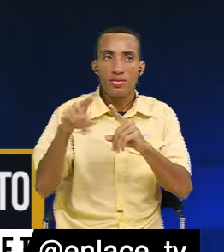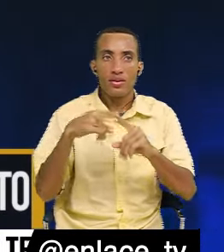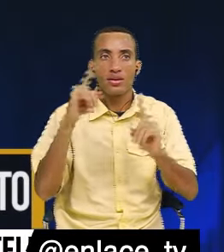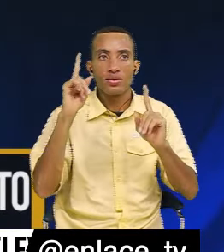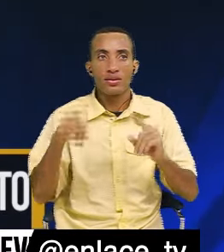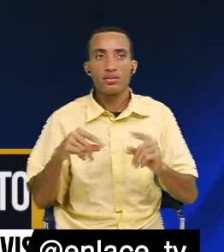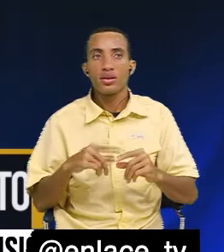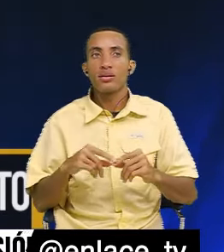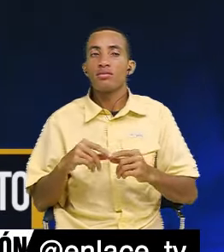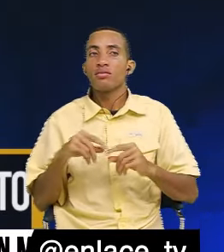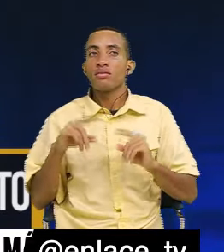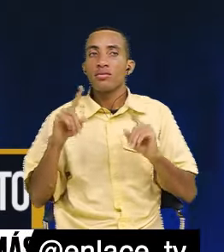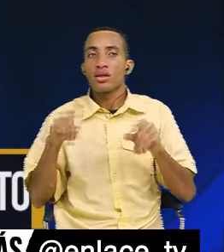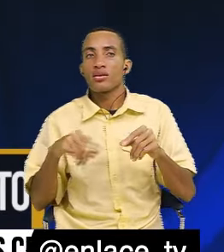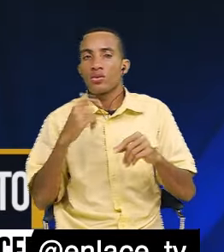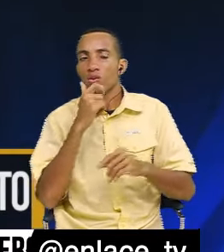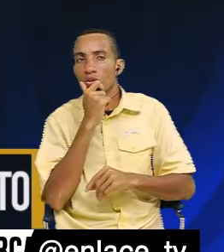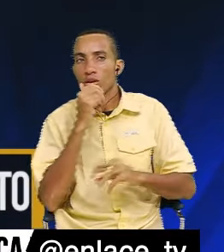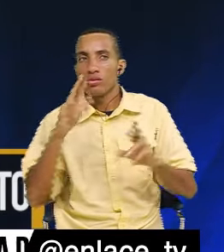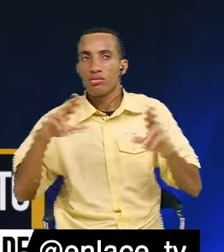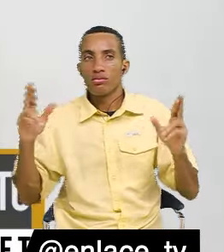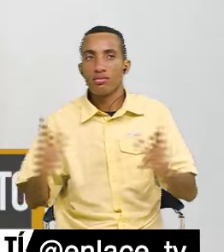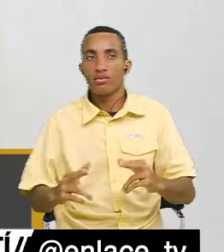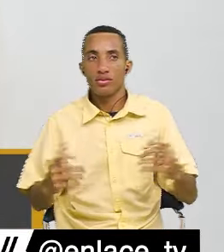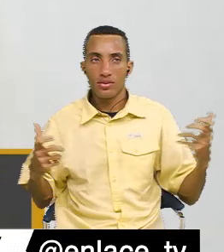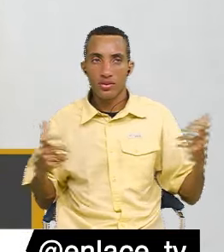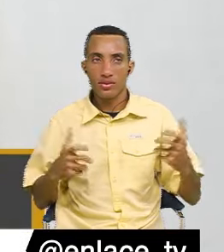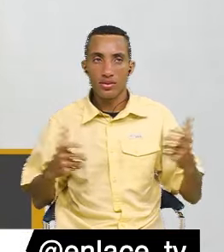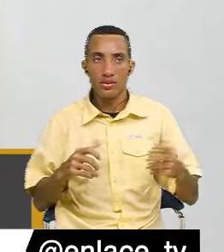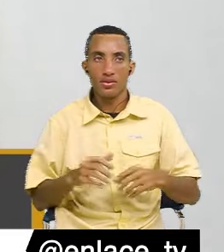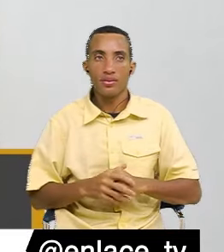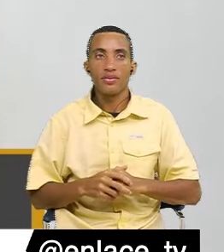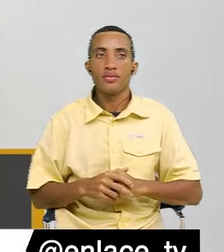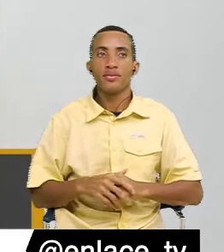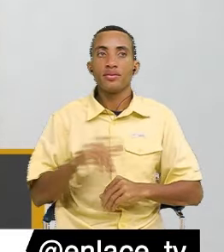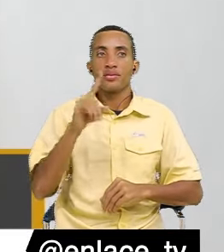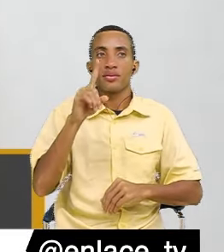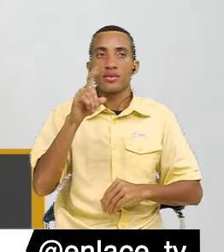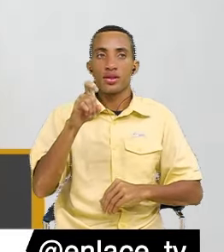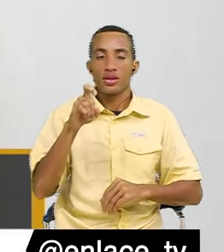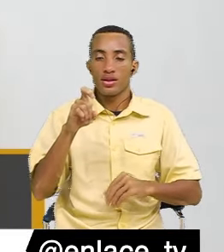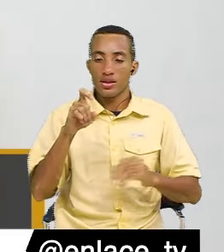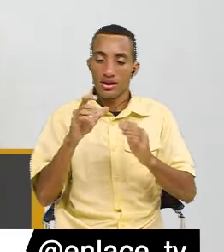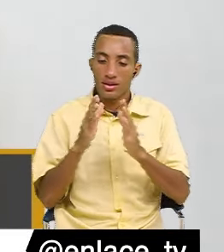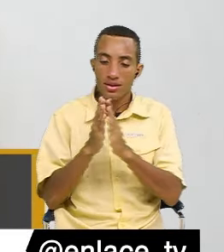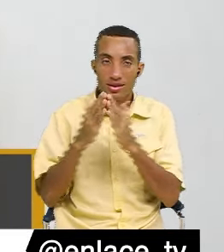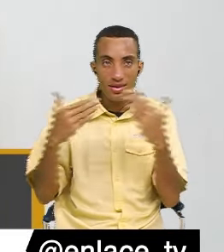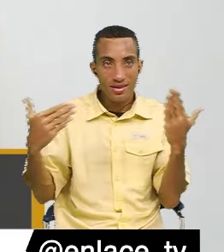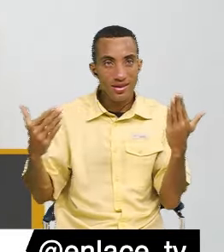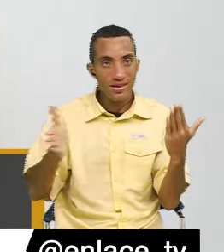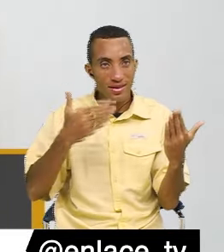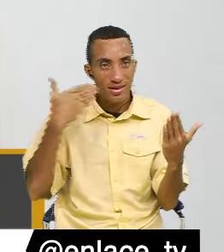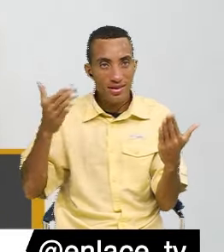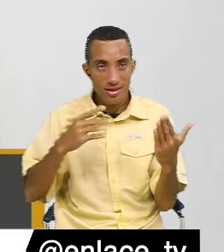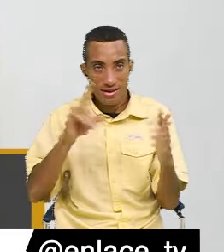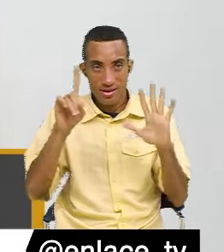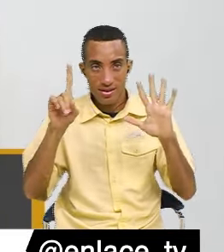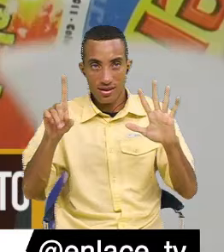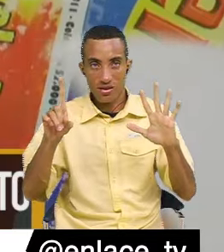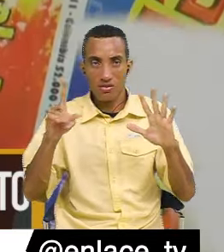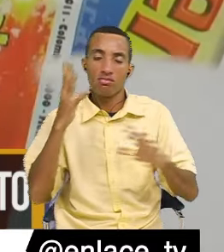elementos distintos que resumen el mensaje del festival. De esos 6 afiches ha sido una experiencia